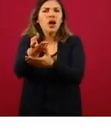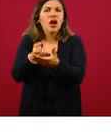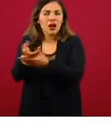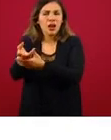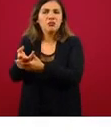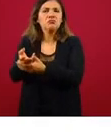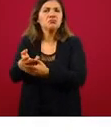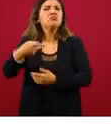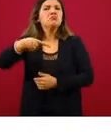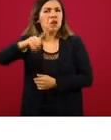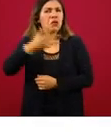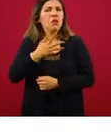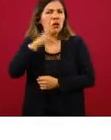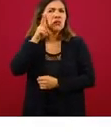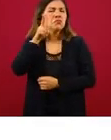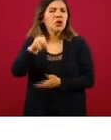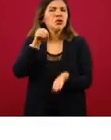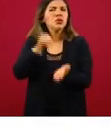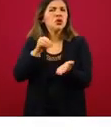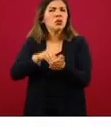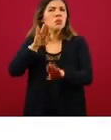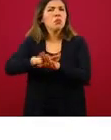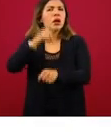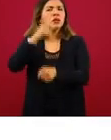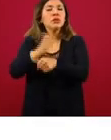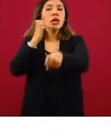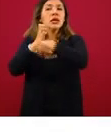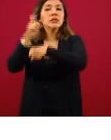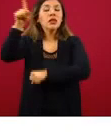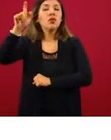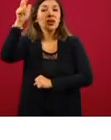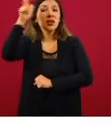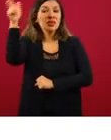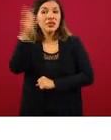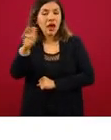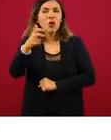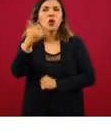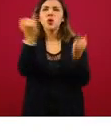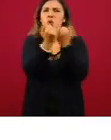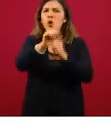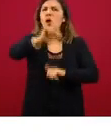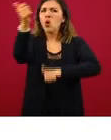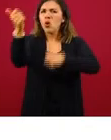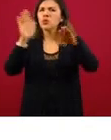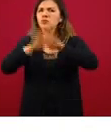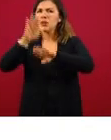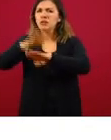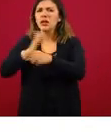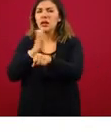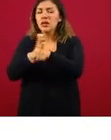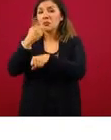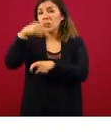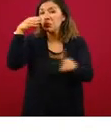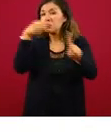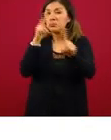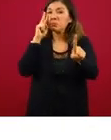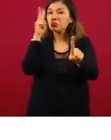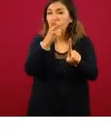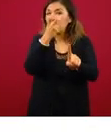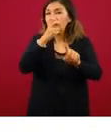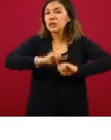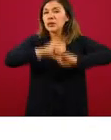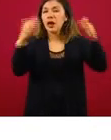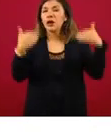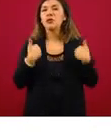a pesar de que, como podemos observar, particularmente en el estado de Hidalgo y en muchos otros estados, pero aquí podemos verlo muy bien,